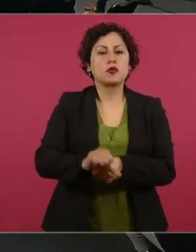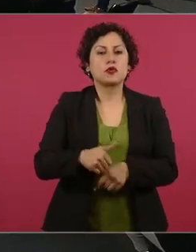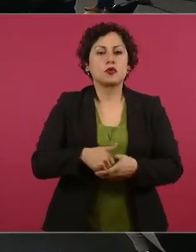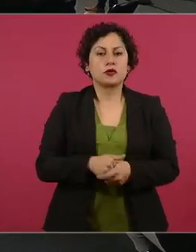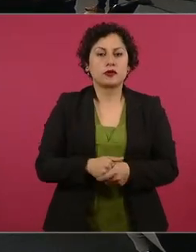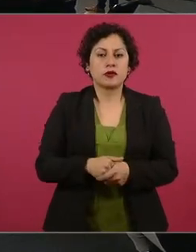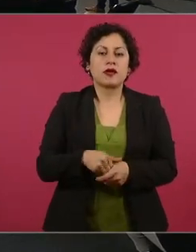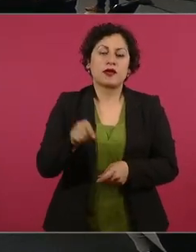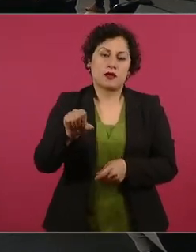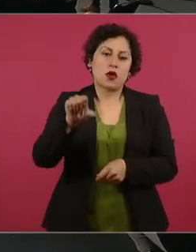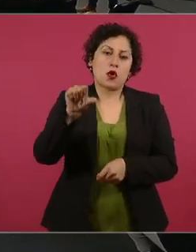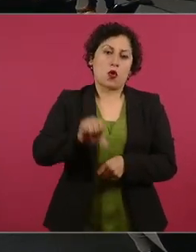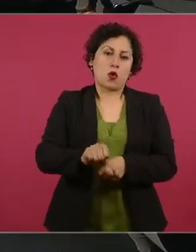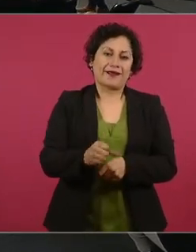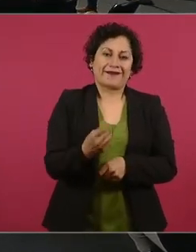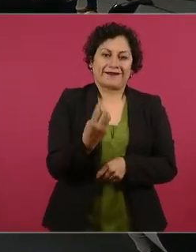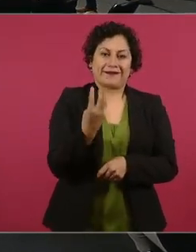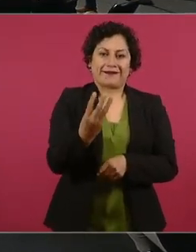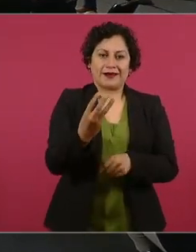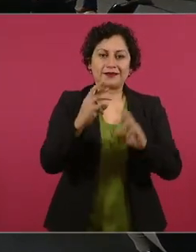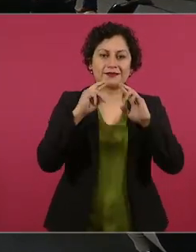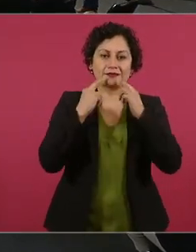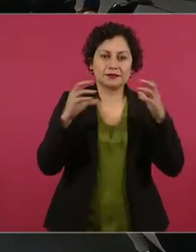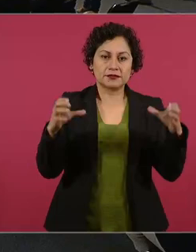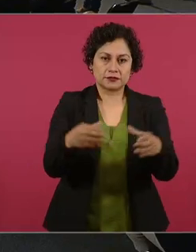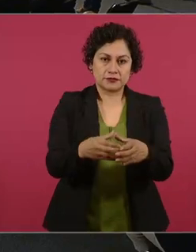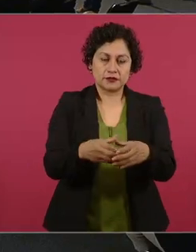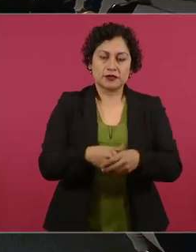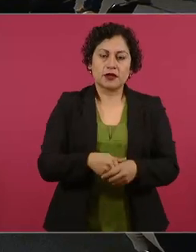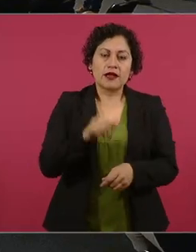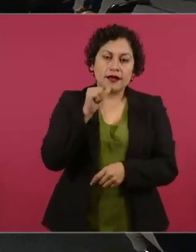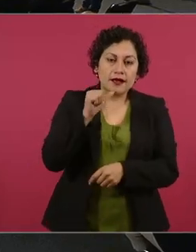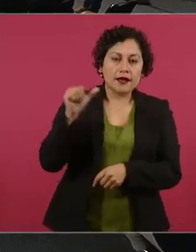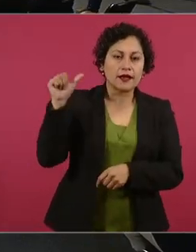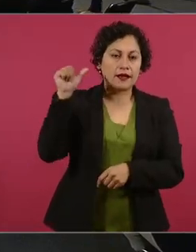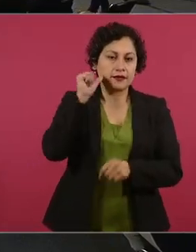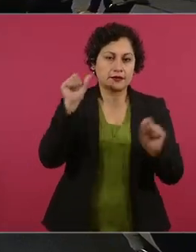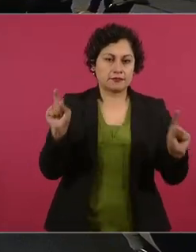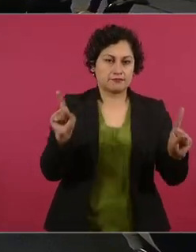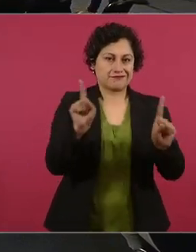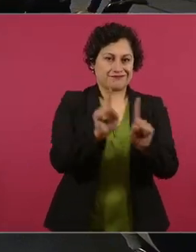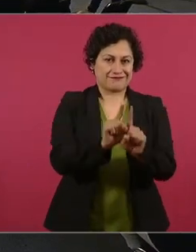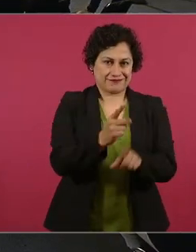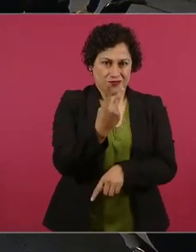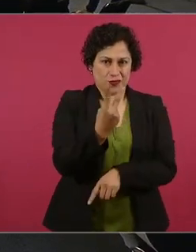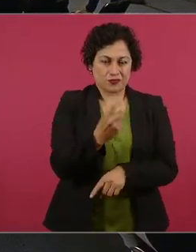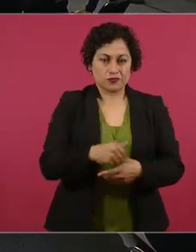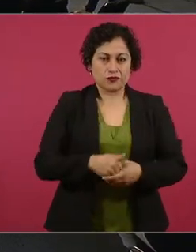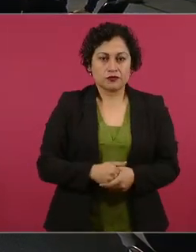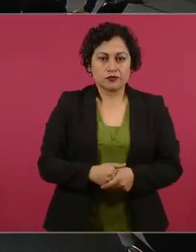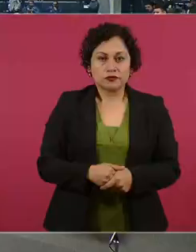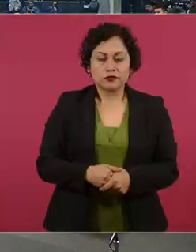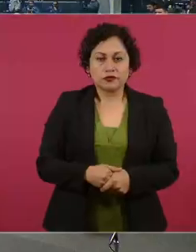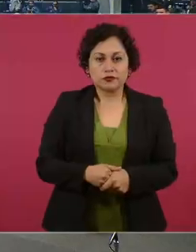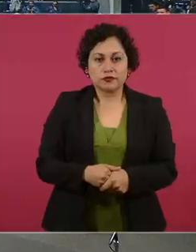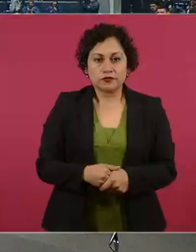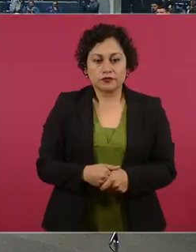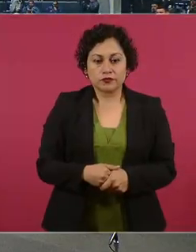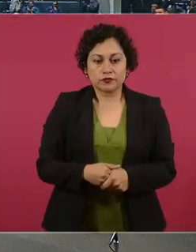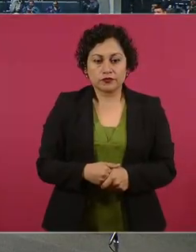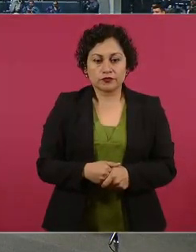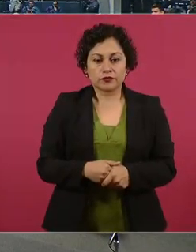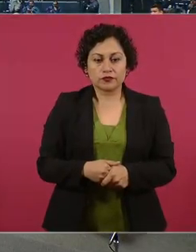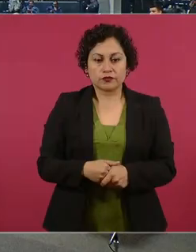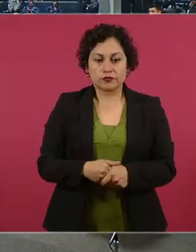Ah, es la trilateral. Sí, ayer fue la bilateral, ¿eh? ¿A qué hora la trilateral?